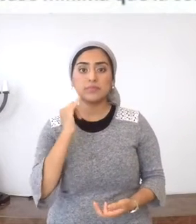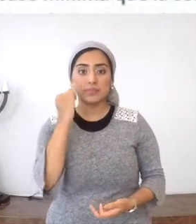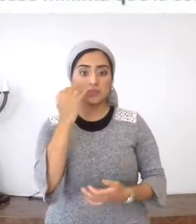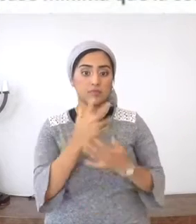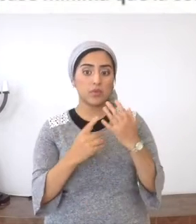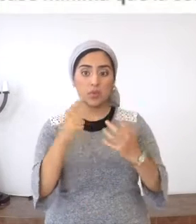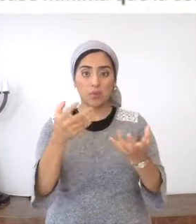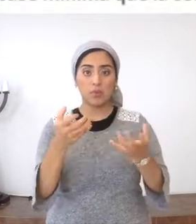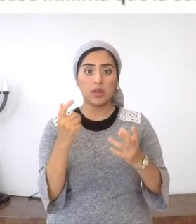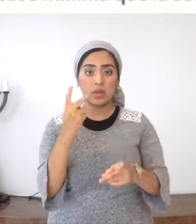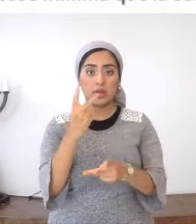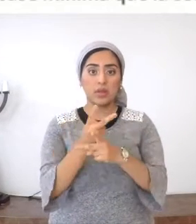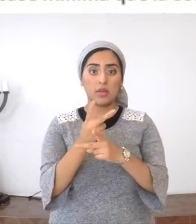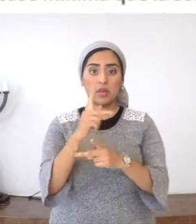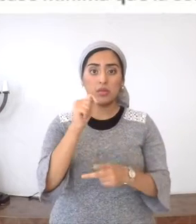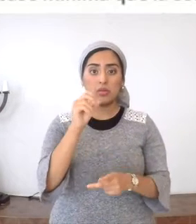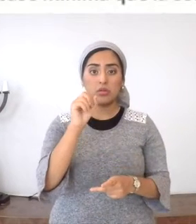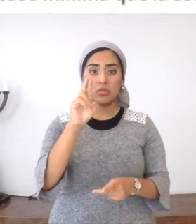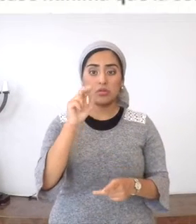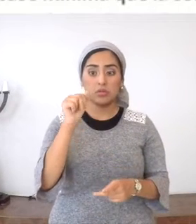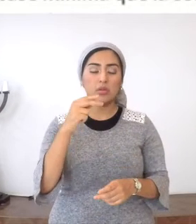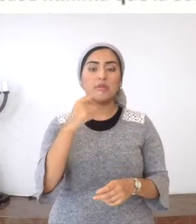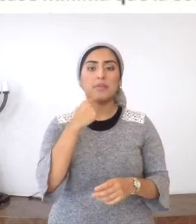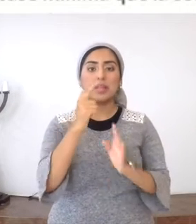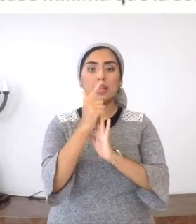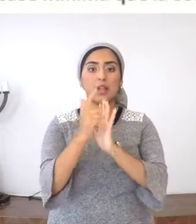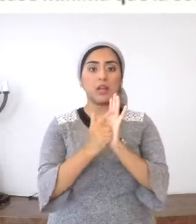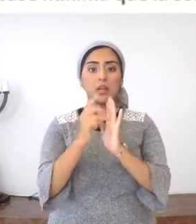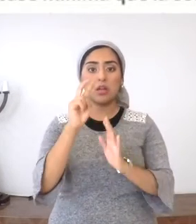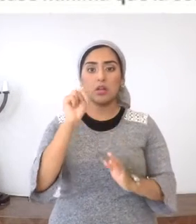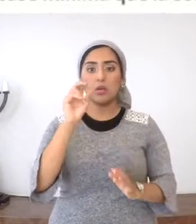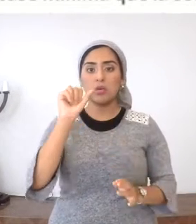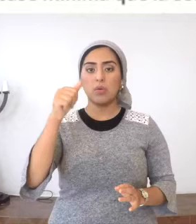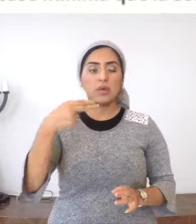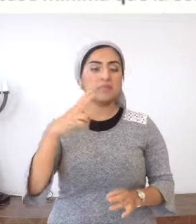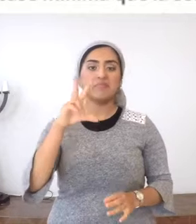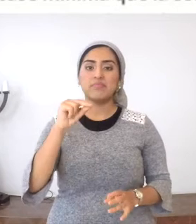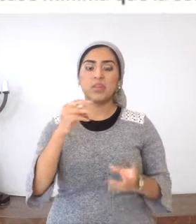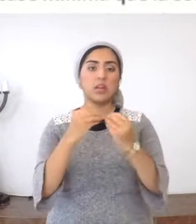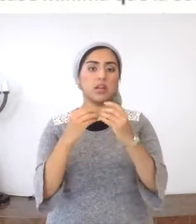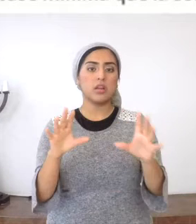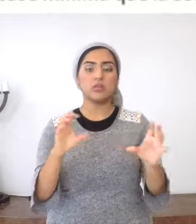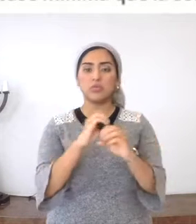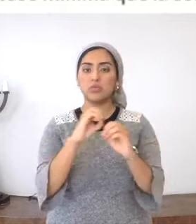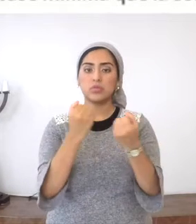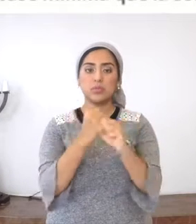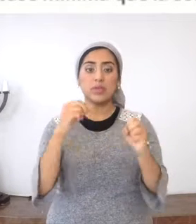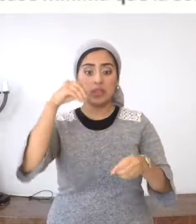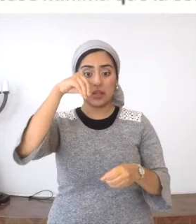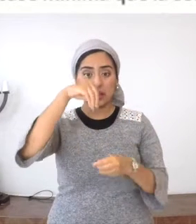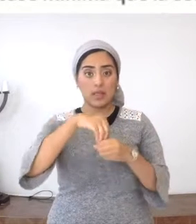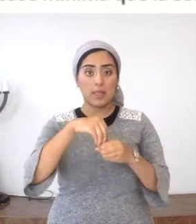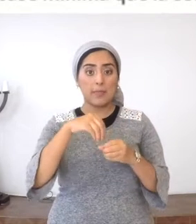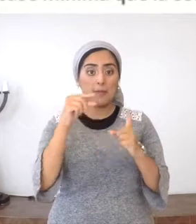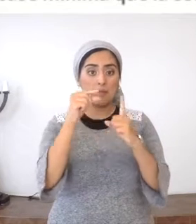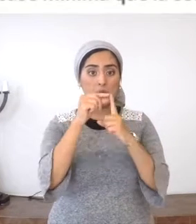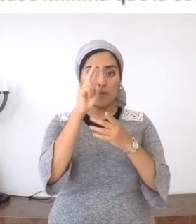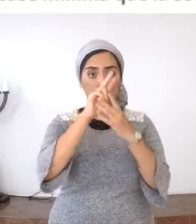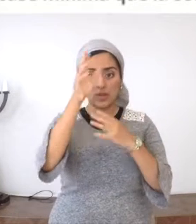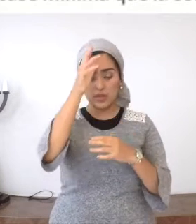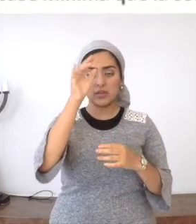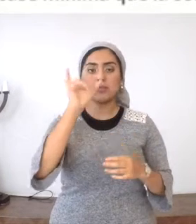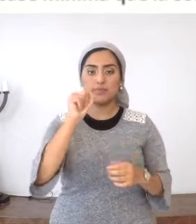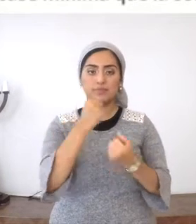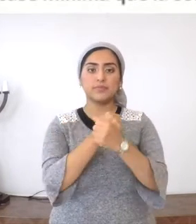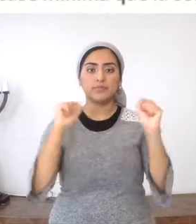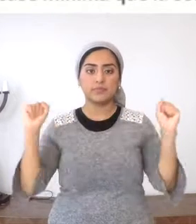Hijos de Israel Si alguien Quiere guardar Las leyes de Noa Está perdido Porque no hay Salvación en ello En la palabra De Yahweh